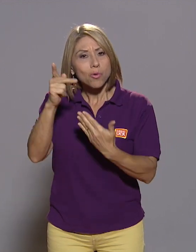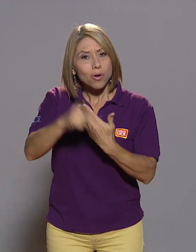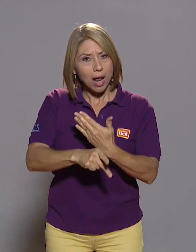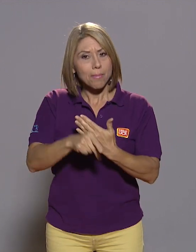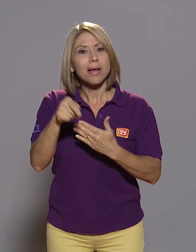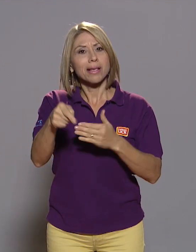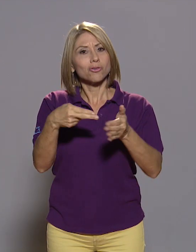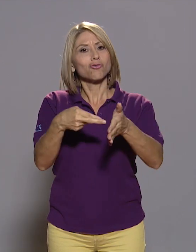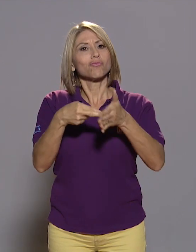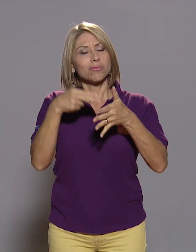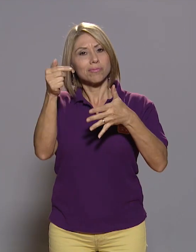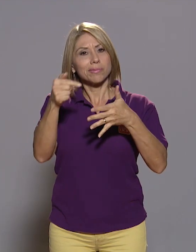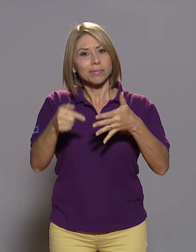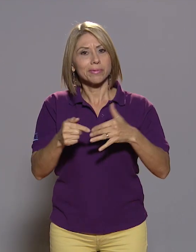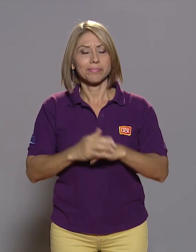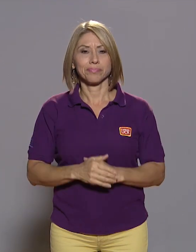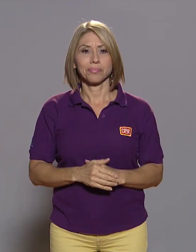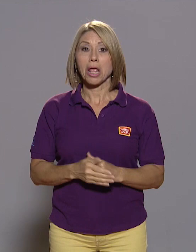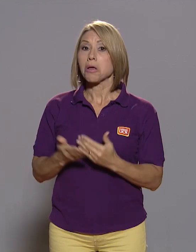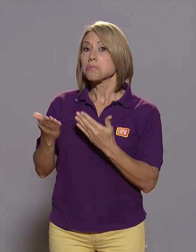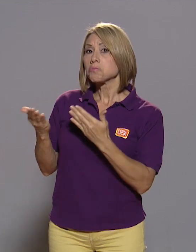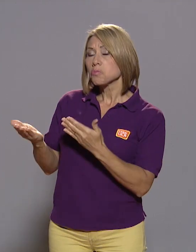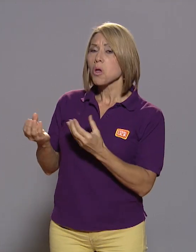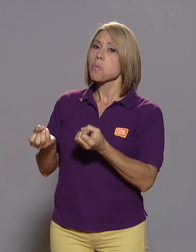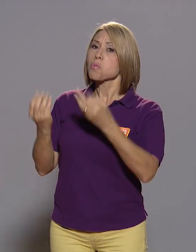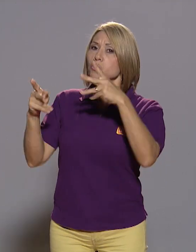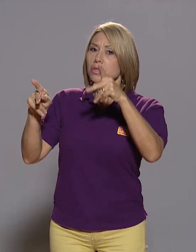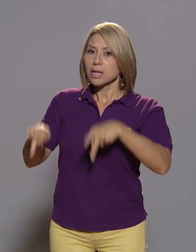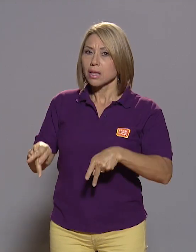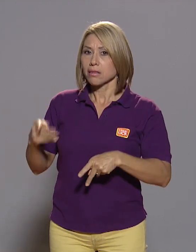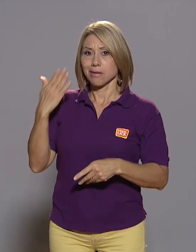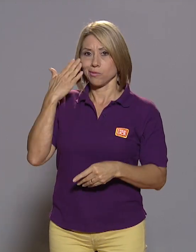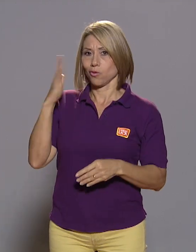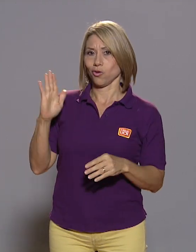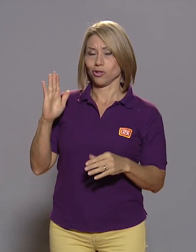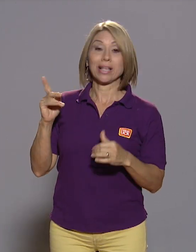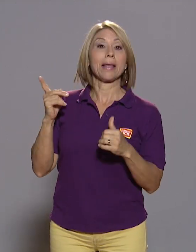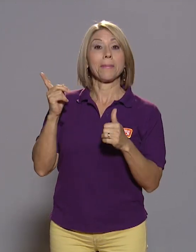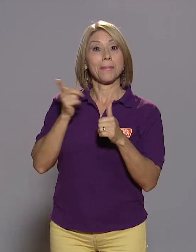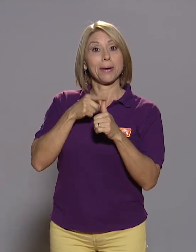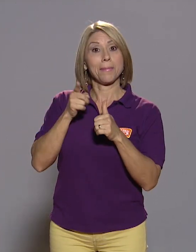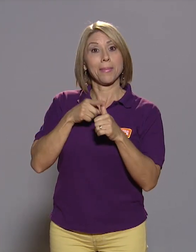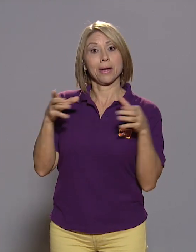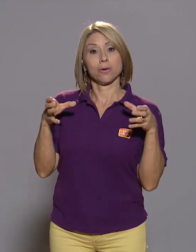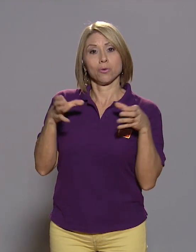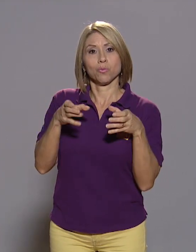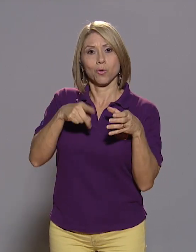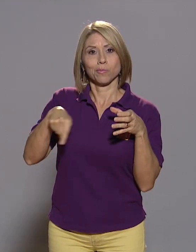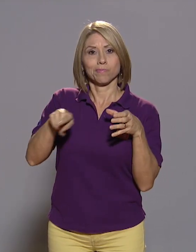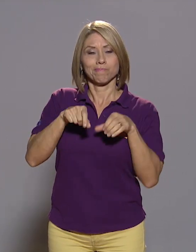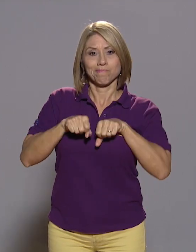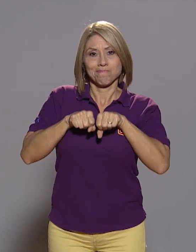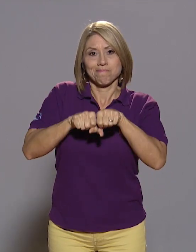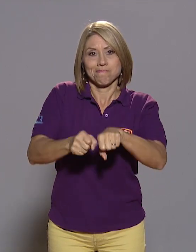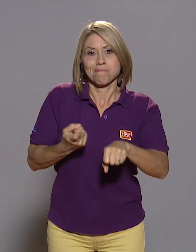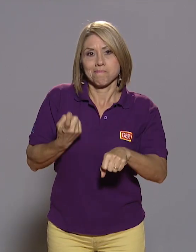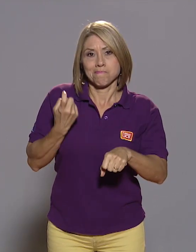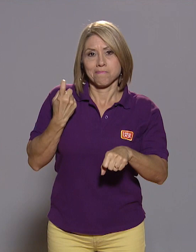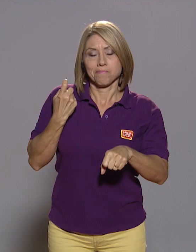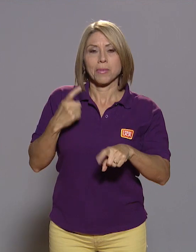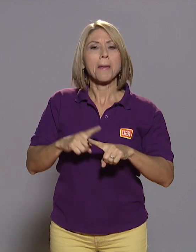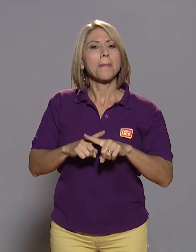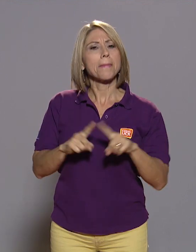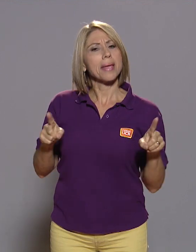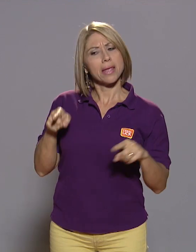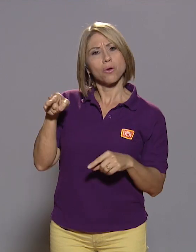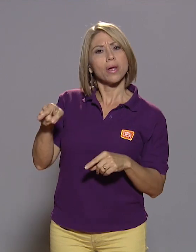obtener. Y María Eugenia, mucha gente no conoce, ¿verdad?, porque es la primera generación que se acaba de graduar, pero esto